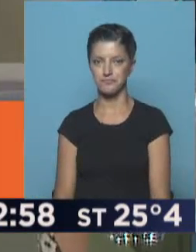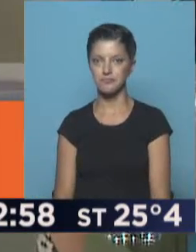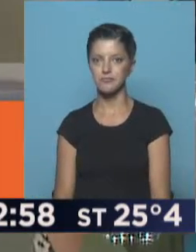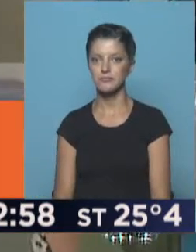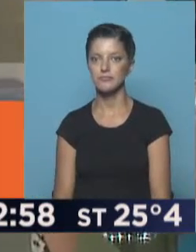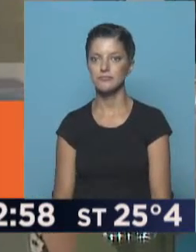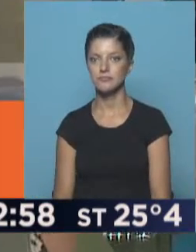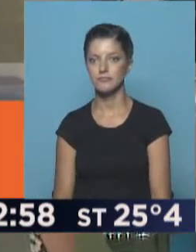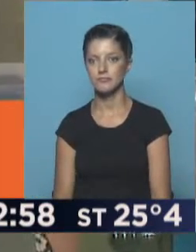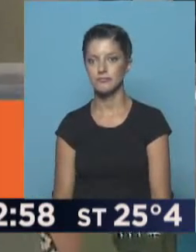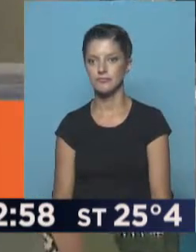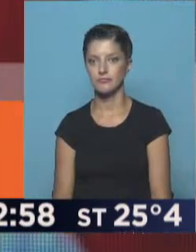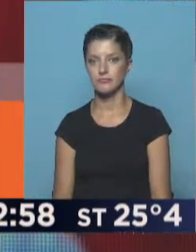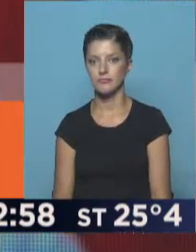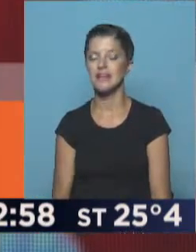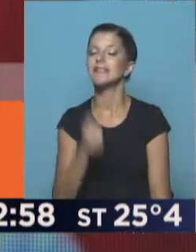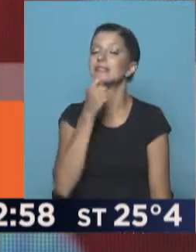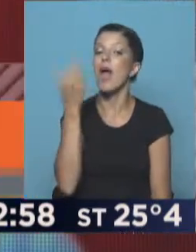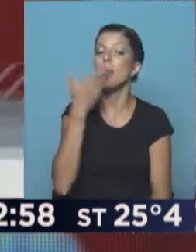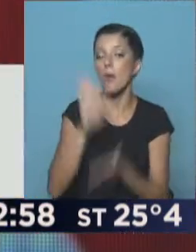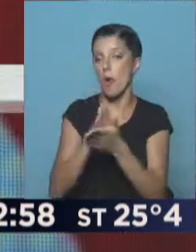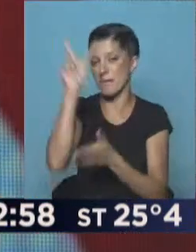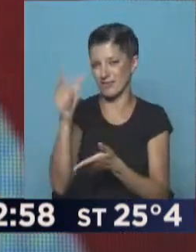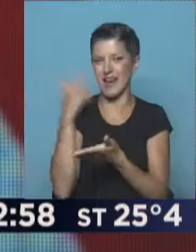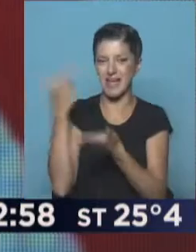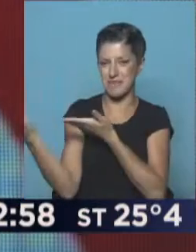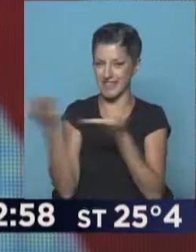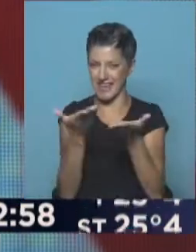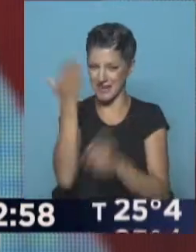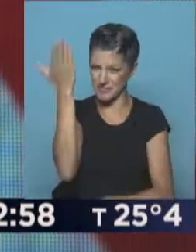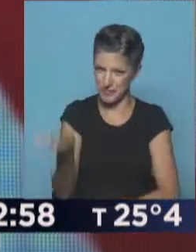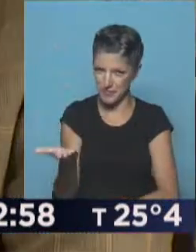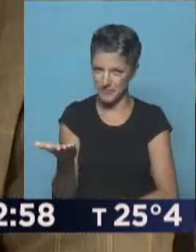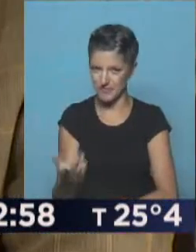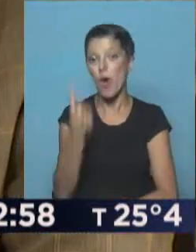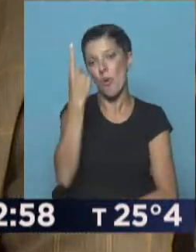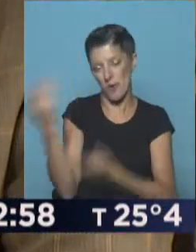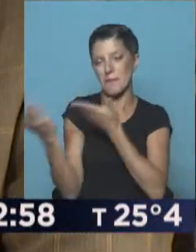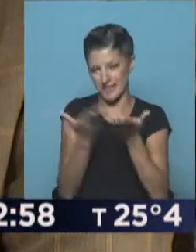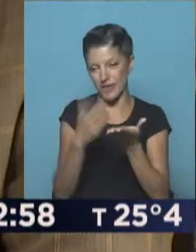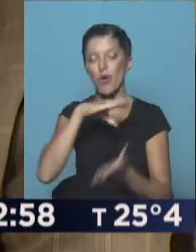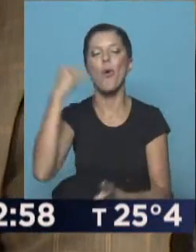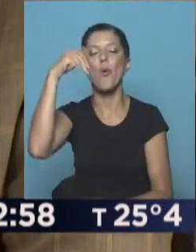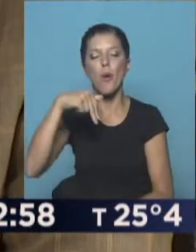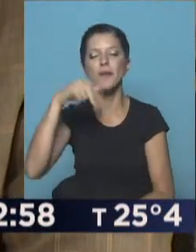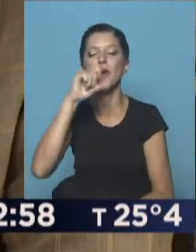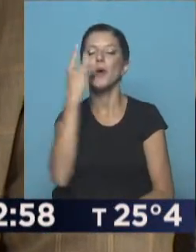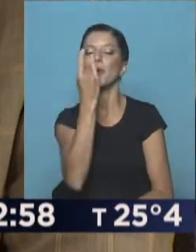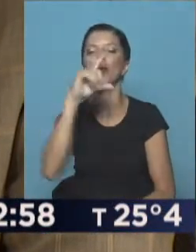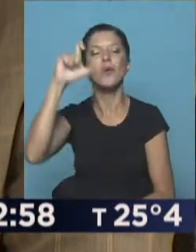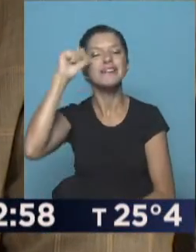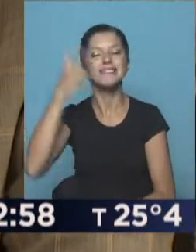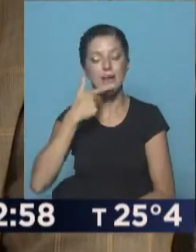parece falta terreno por andar, si hablamos de todo esto con nuestro invitado de hoy, que está con nosotros, uno de nuestros invitados, Juan José Cruces, economista, experto en